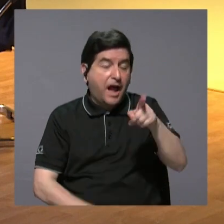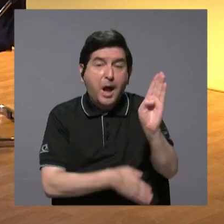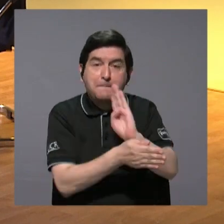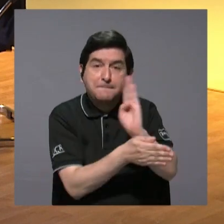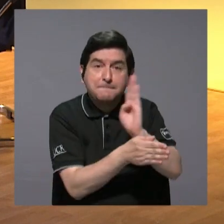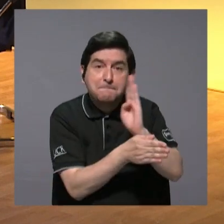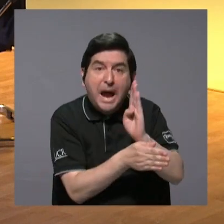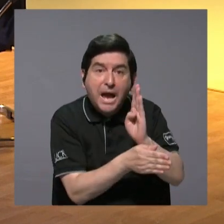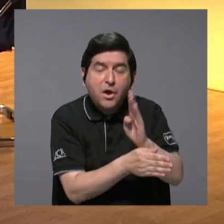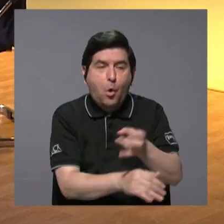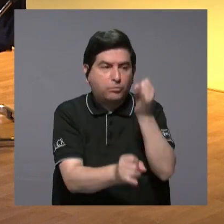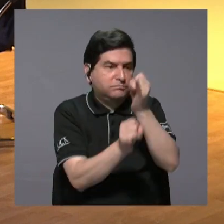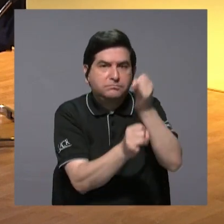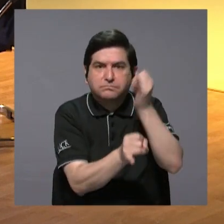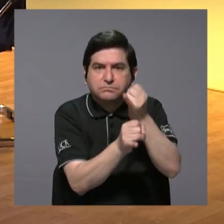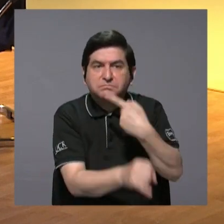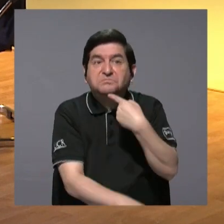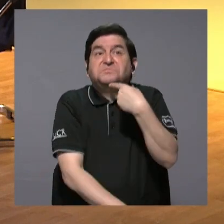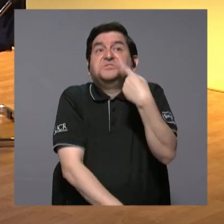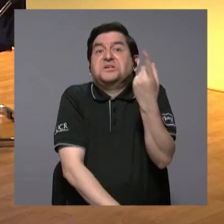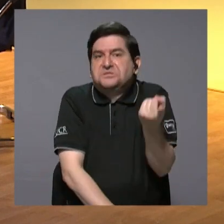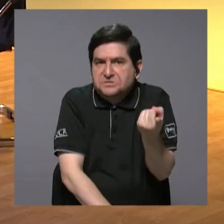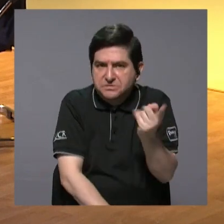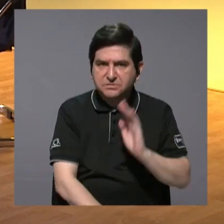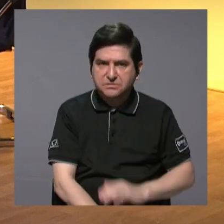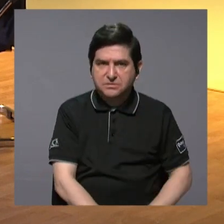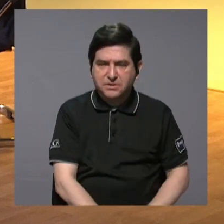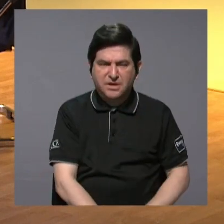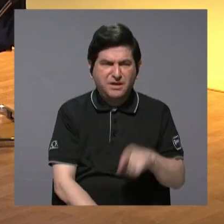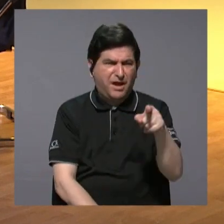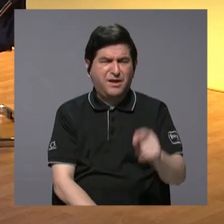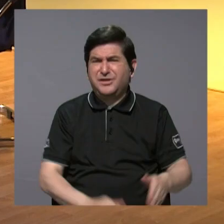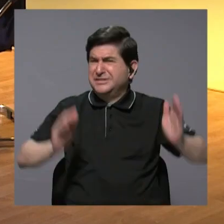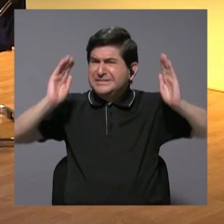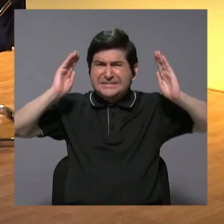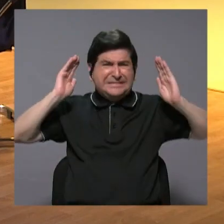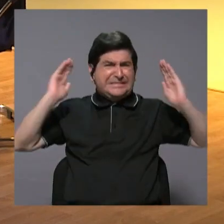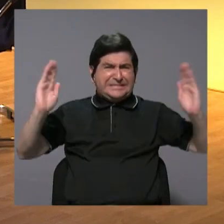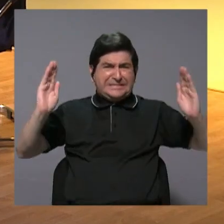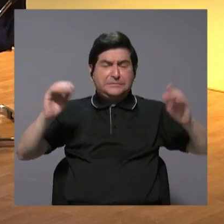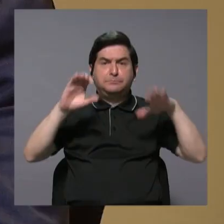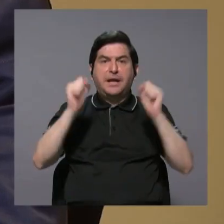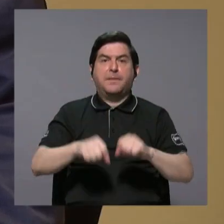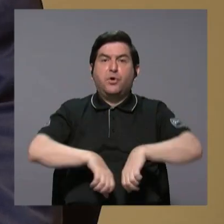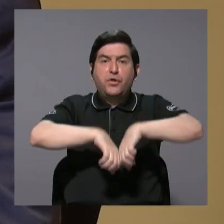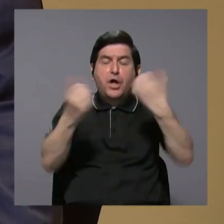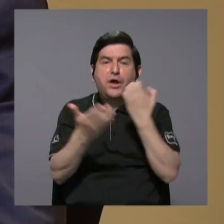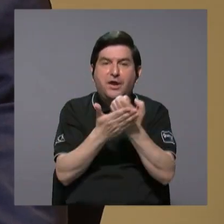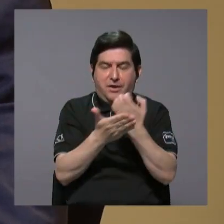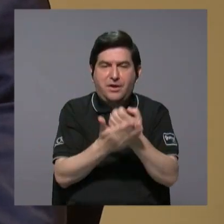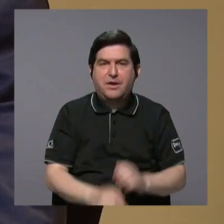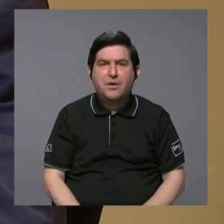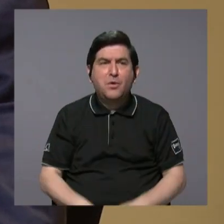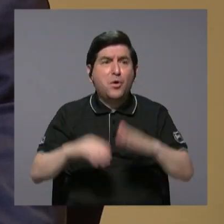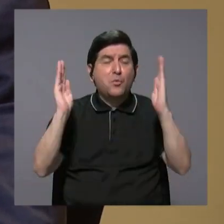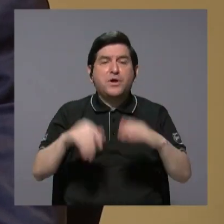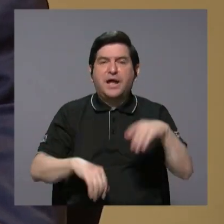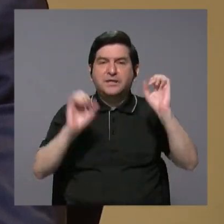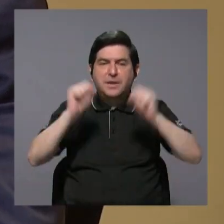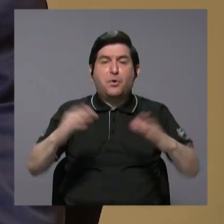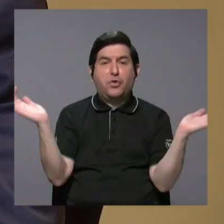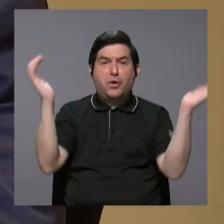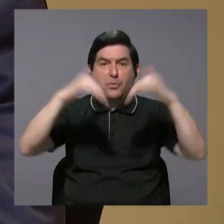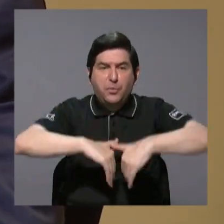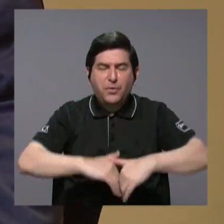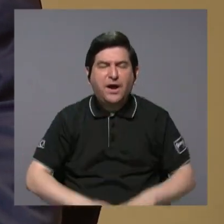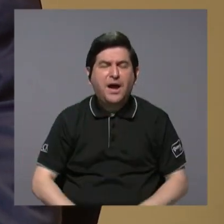bancos, aquellas entidades que se dicen que son demasiado grandes para quebrar, ¿verdad? Too big to fail, más bien sean